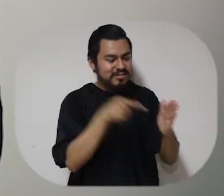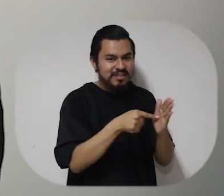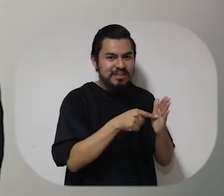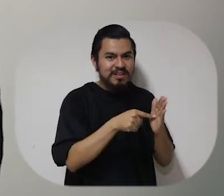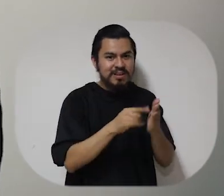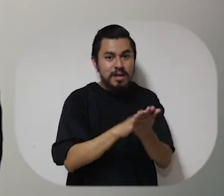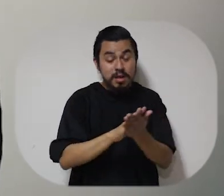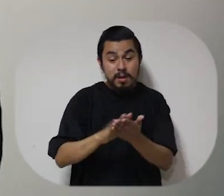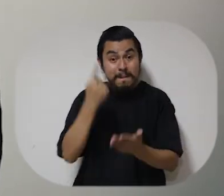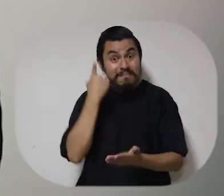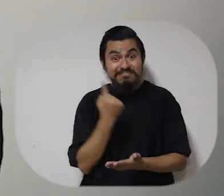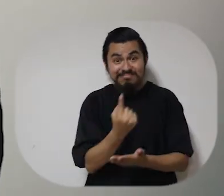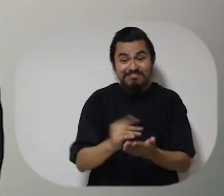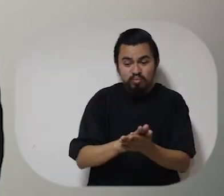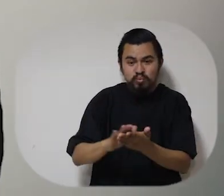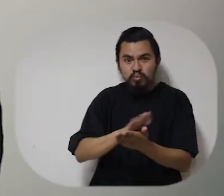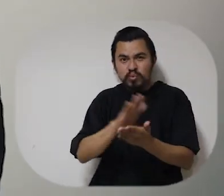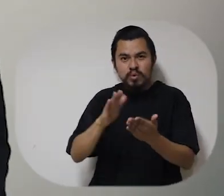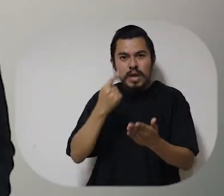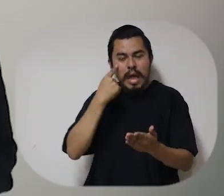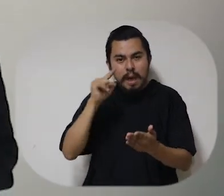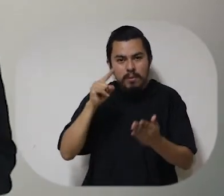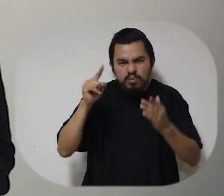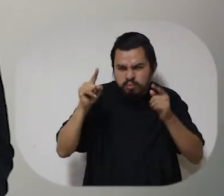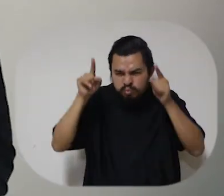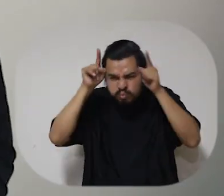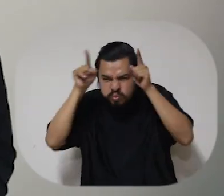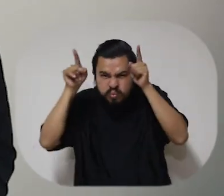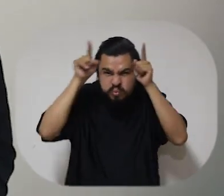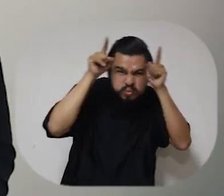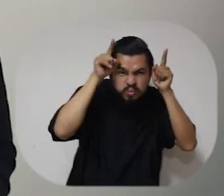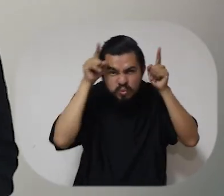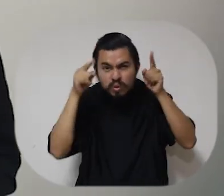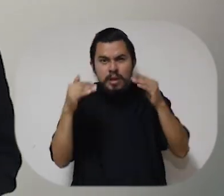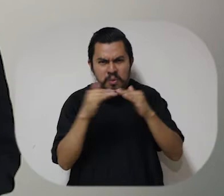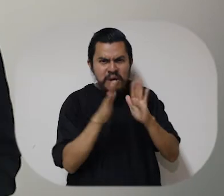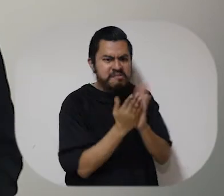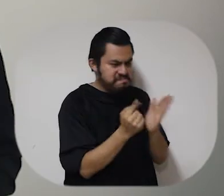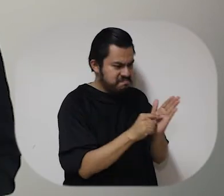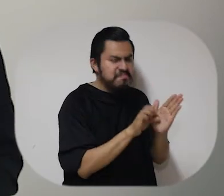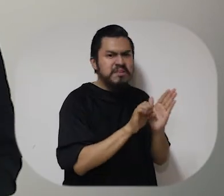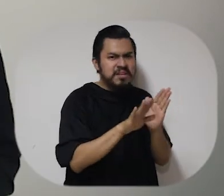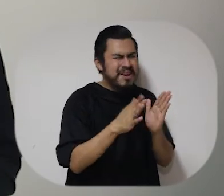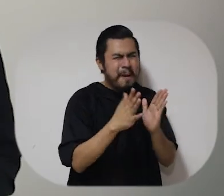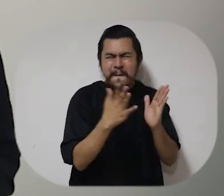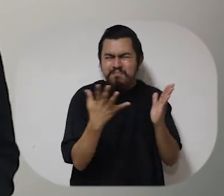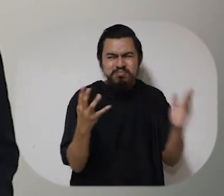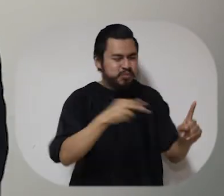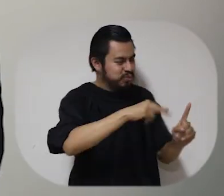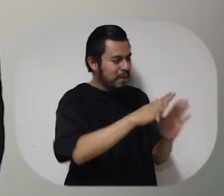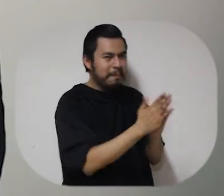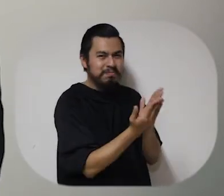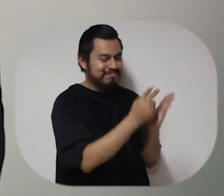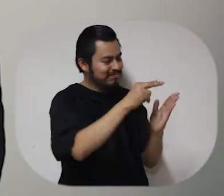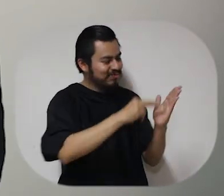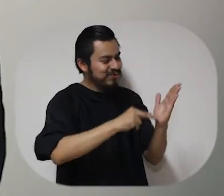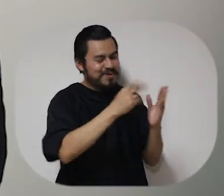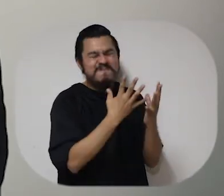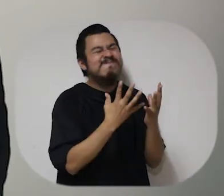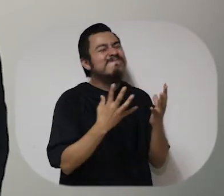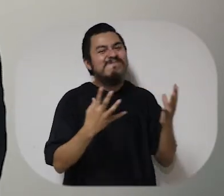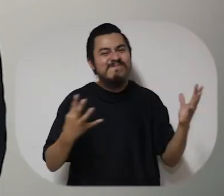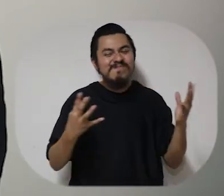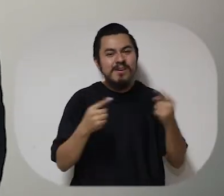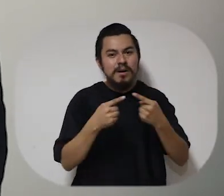operan, aunque no los veamos, también están mencionados en la Biblia. Hay muchas características en la Biblia, pero en la Biblia